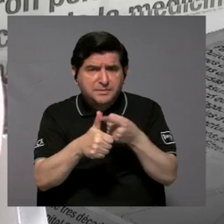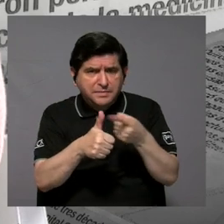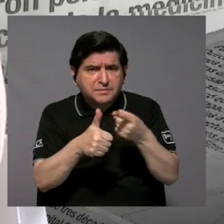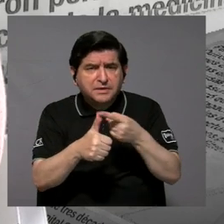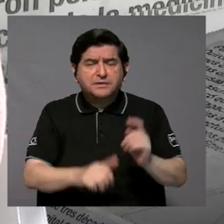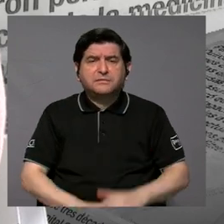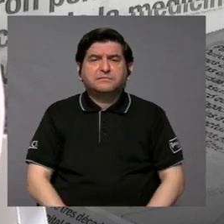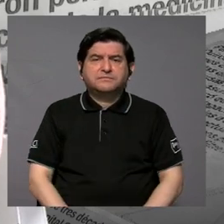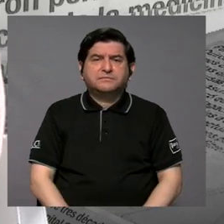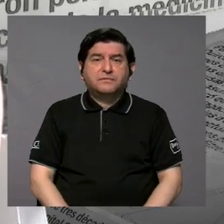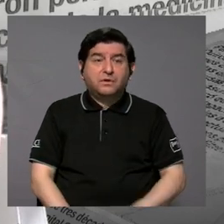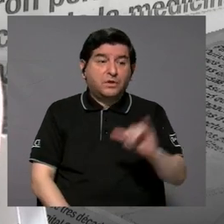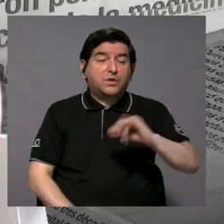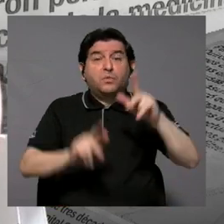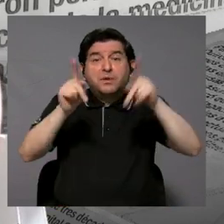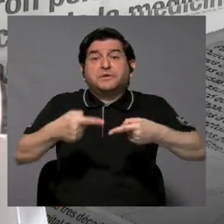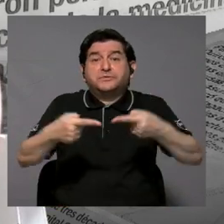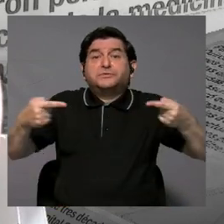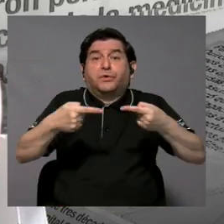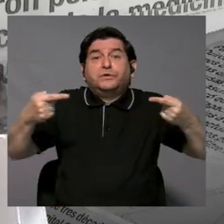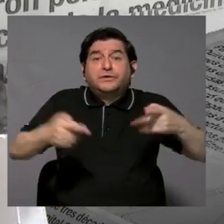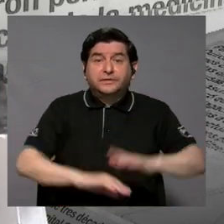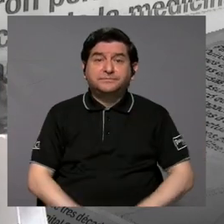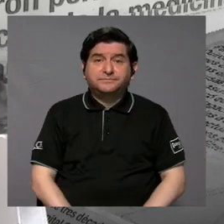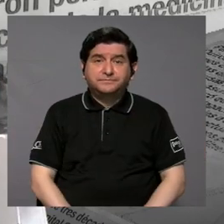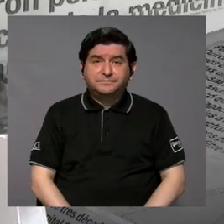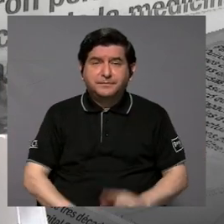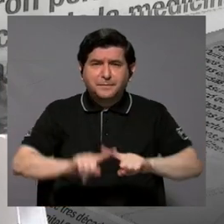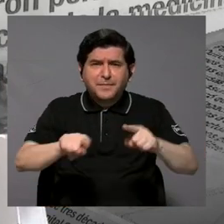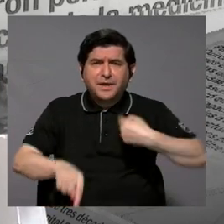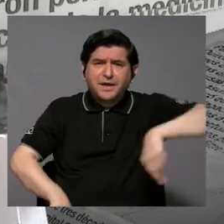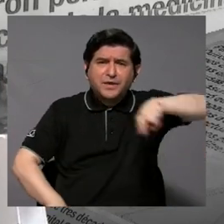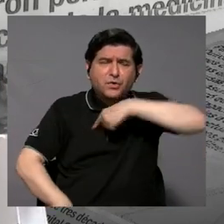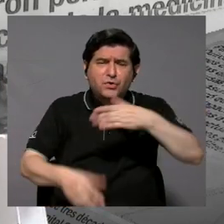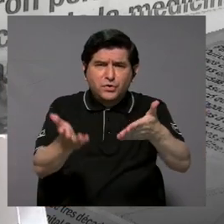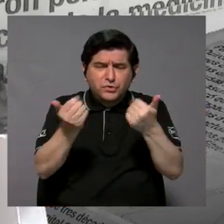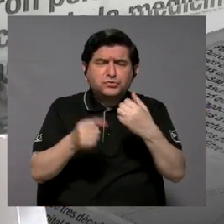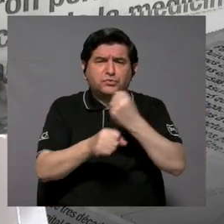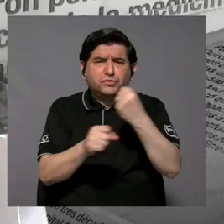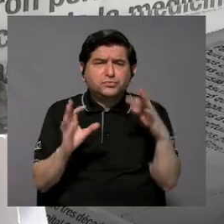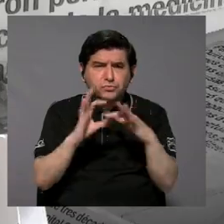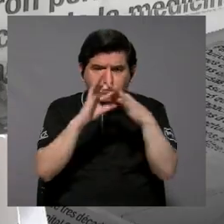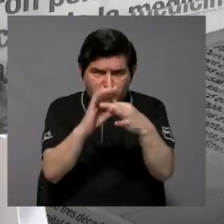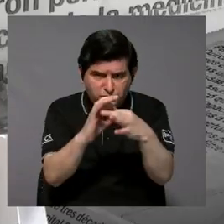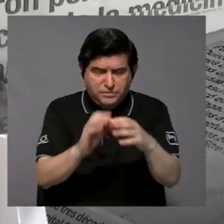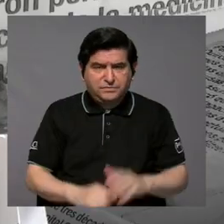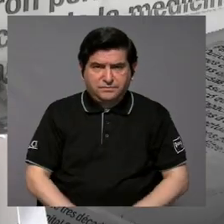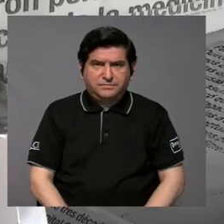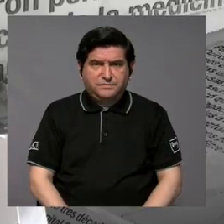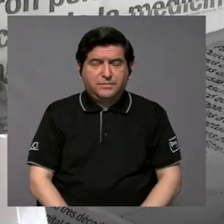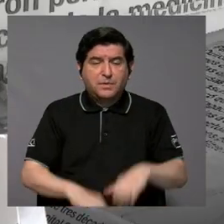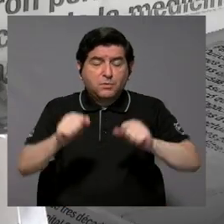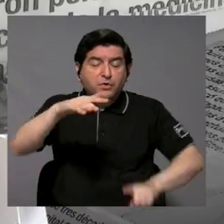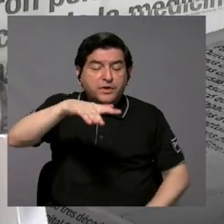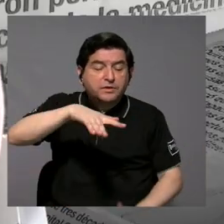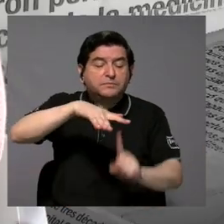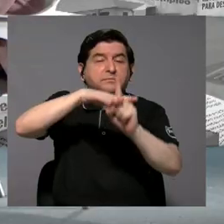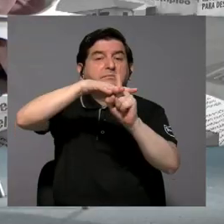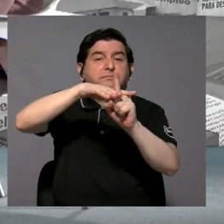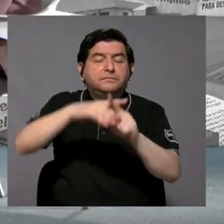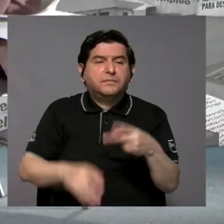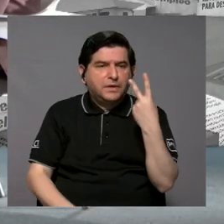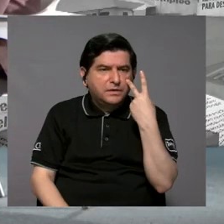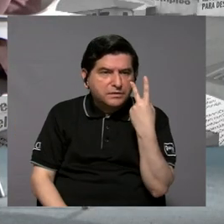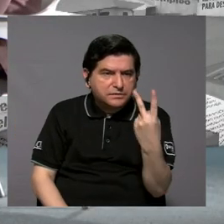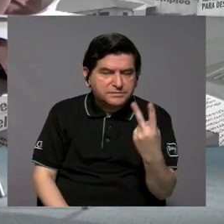lugar. También habrá gente en contra, pero lo que queremos es trabajar en conjunto para hacer visualizar y